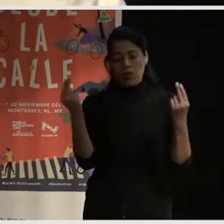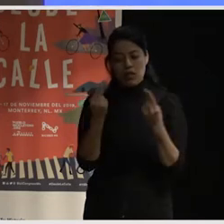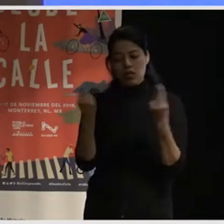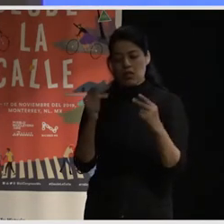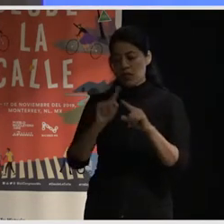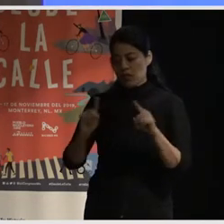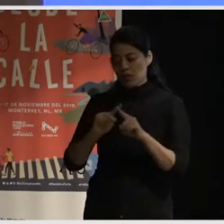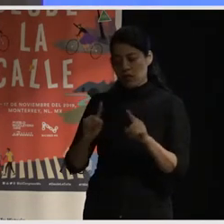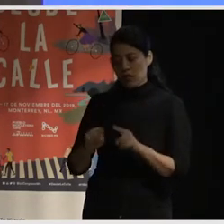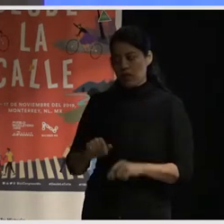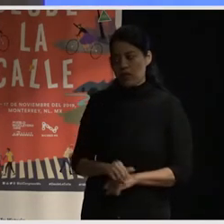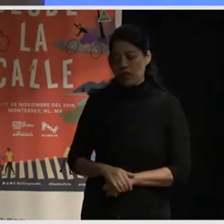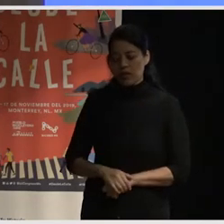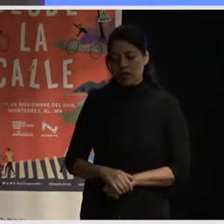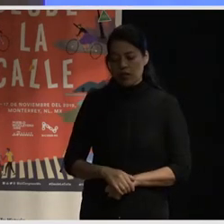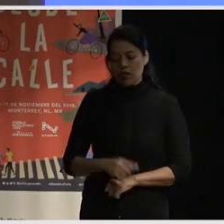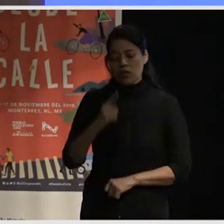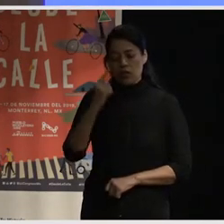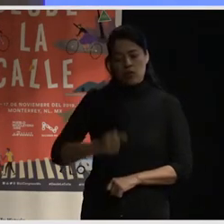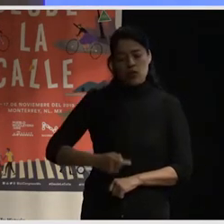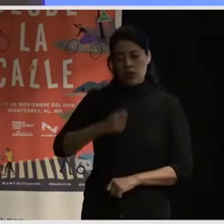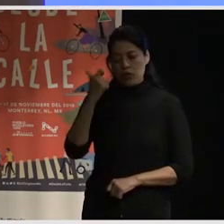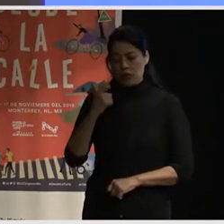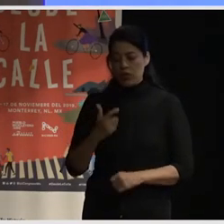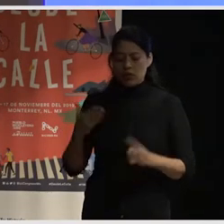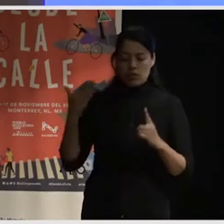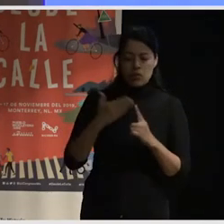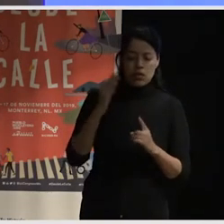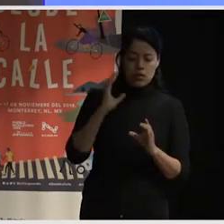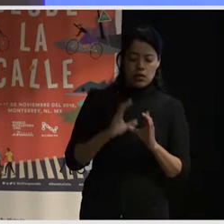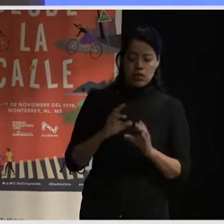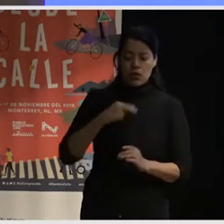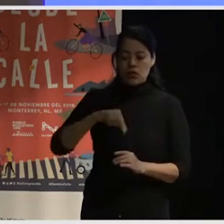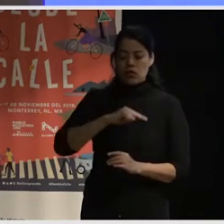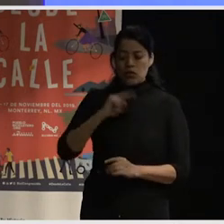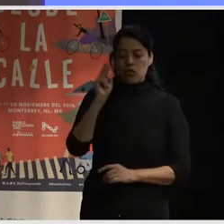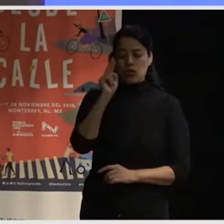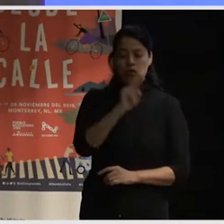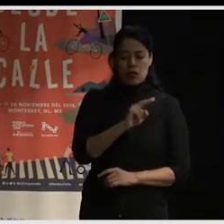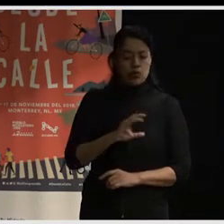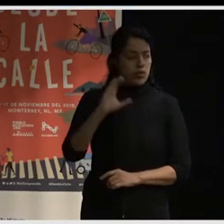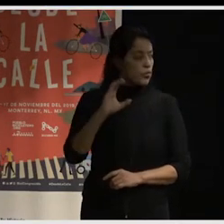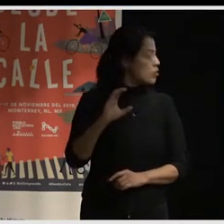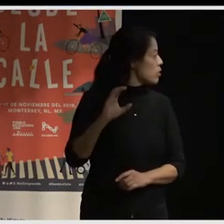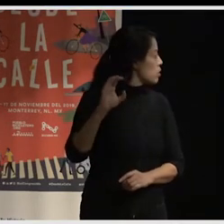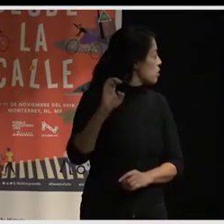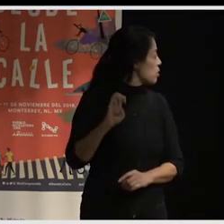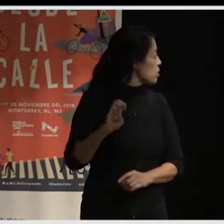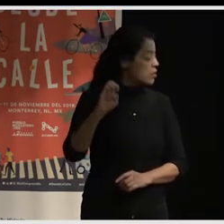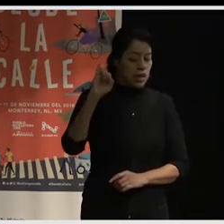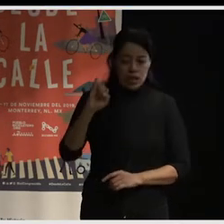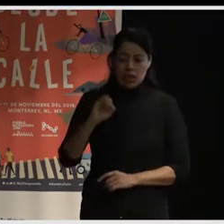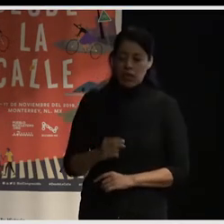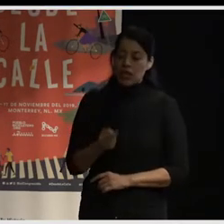y bueno este uno de los principales logros que nosotros consideramos dentro del 6 es la aplica